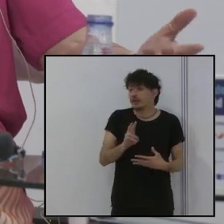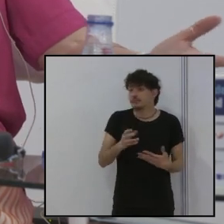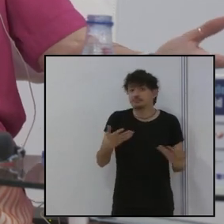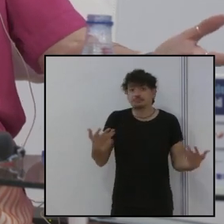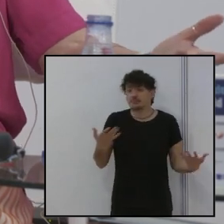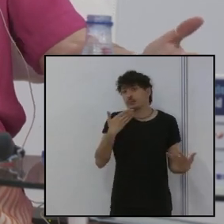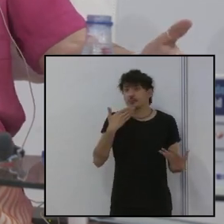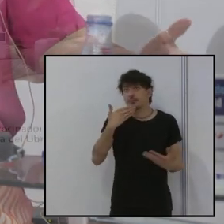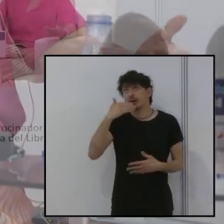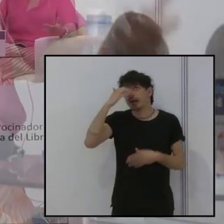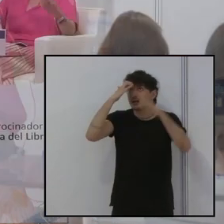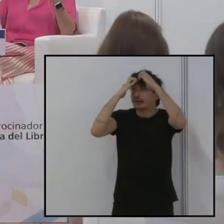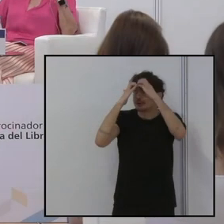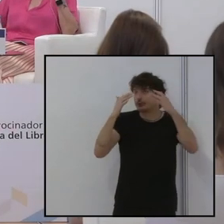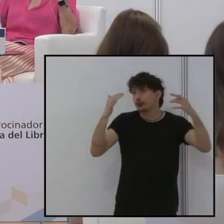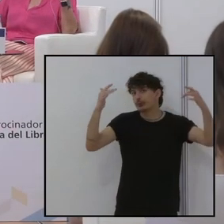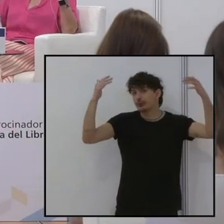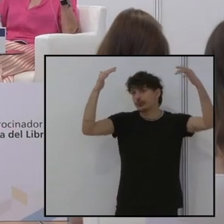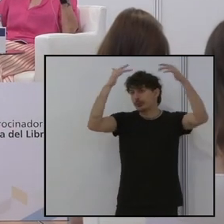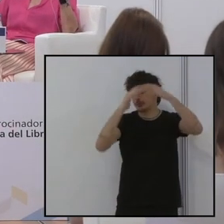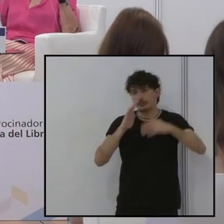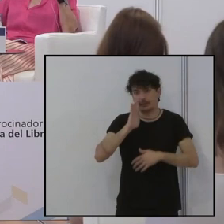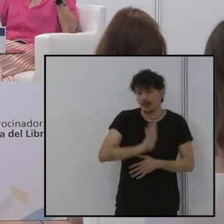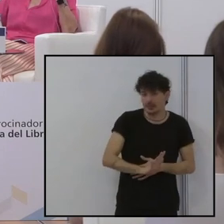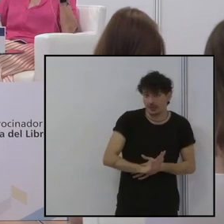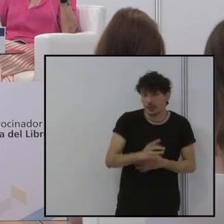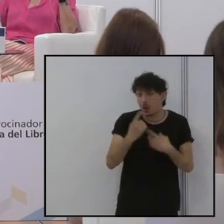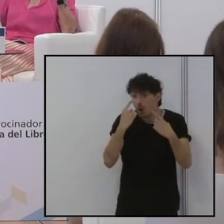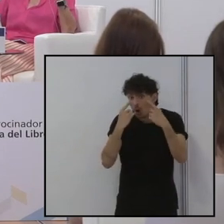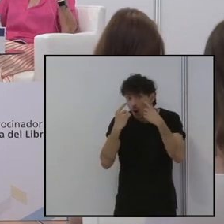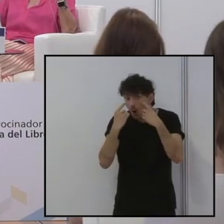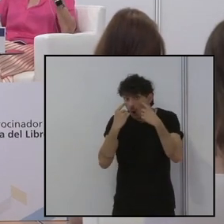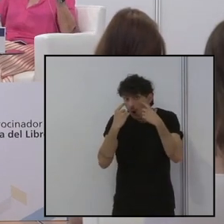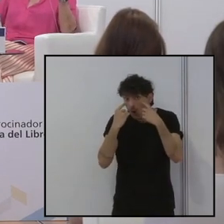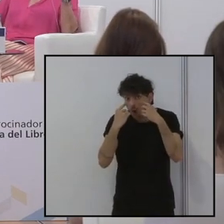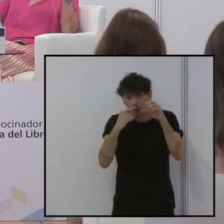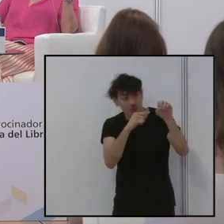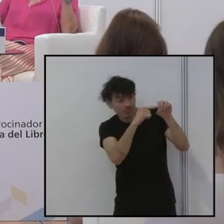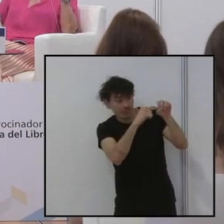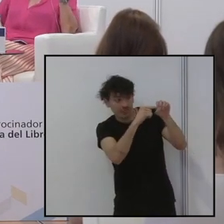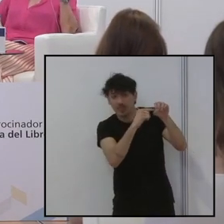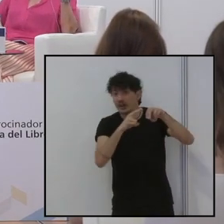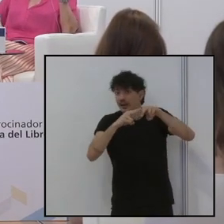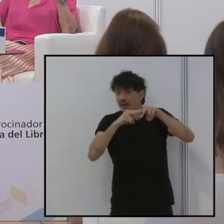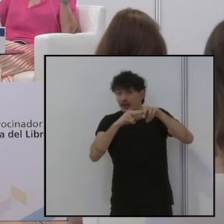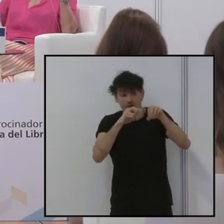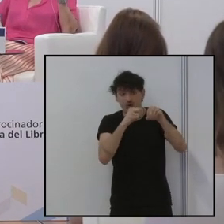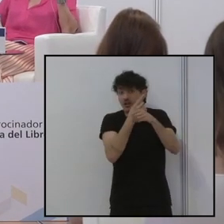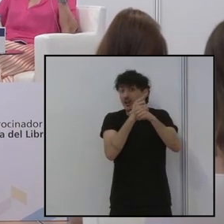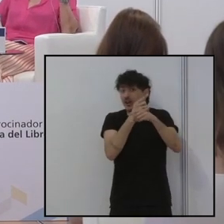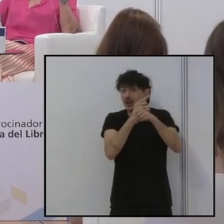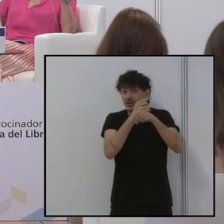es una ilusión, ¿no? Porque como sabéis, en el centro del ojo, en cada ojo hay un agujero negro, ¿no? Donde el nervio óptico se inserta